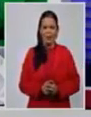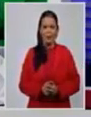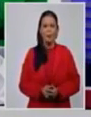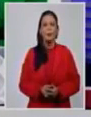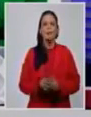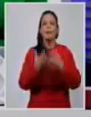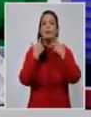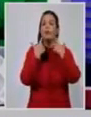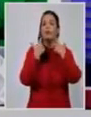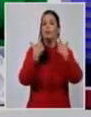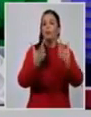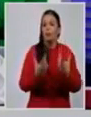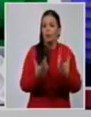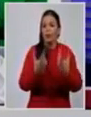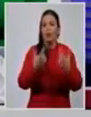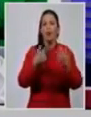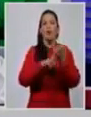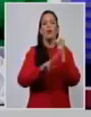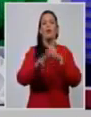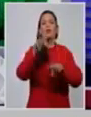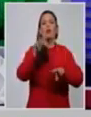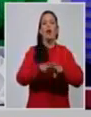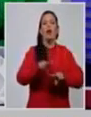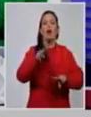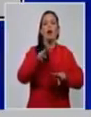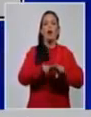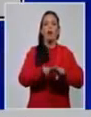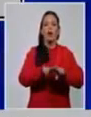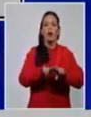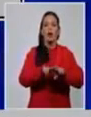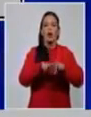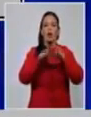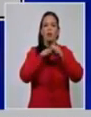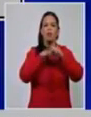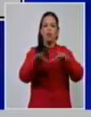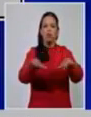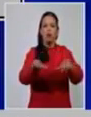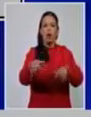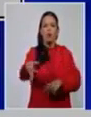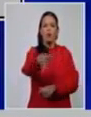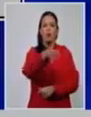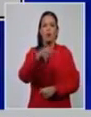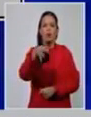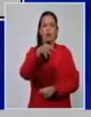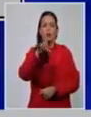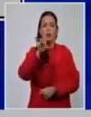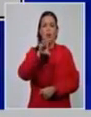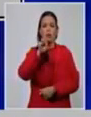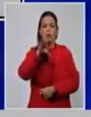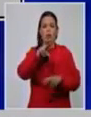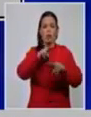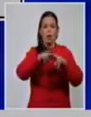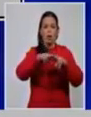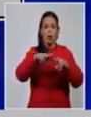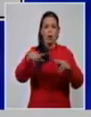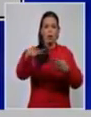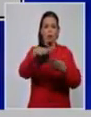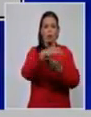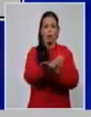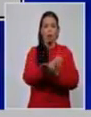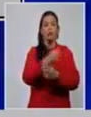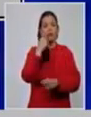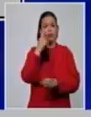ahí están La Habana con dispersión en todos sus municipios, y como hemos visto por las cifras que